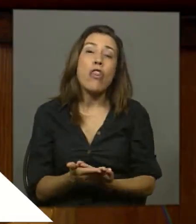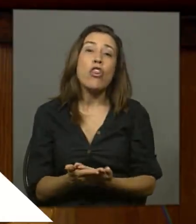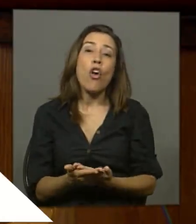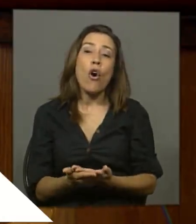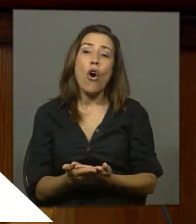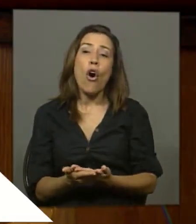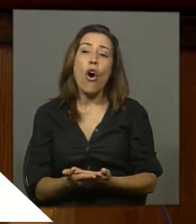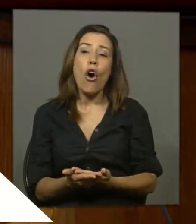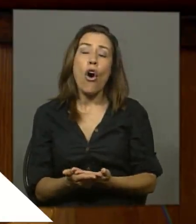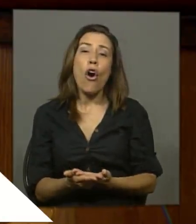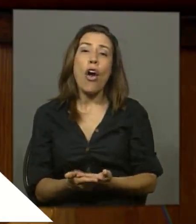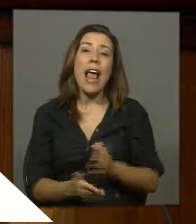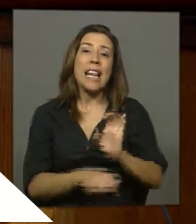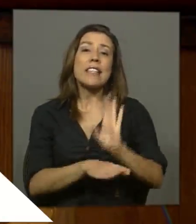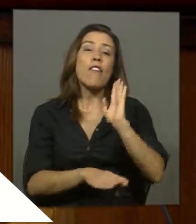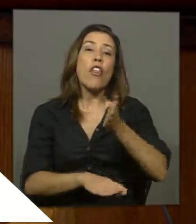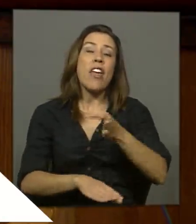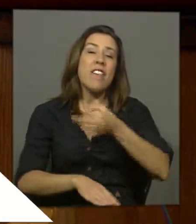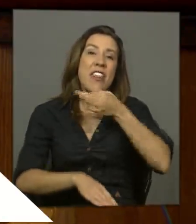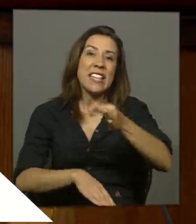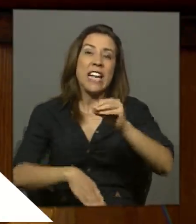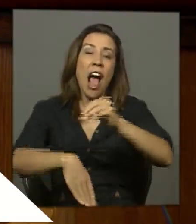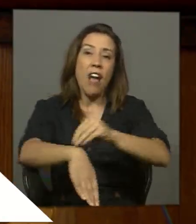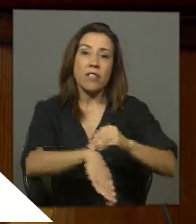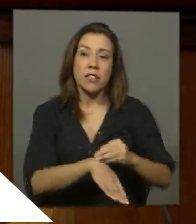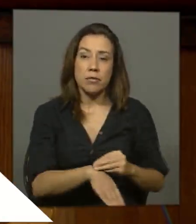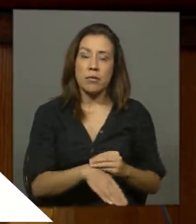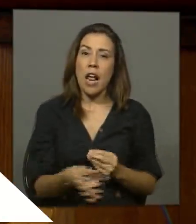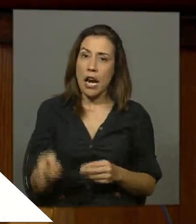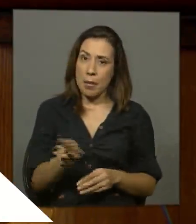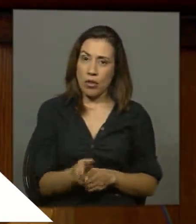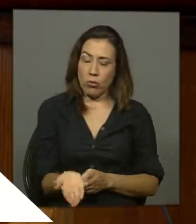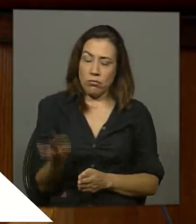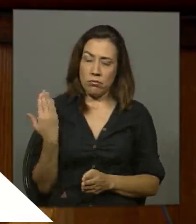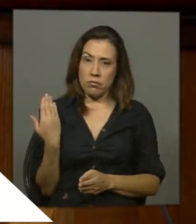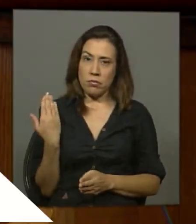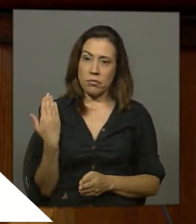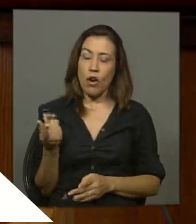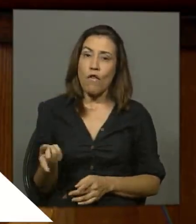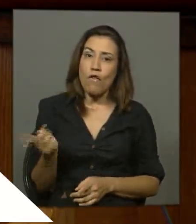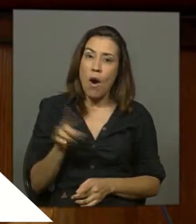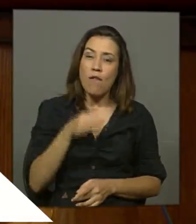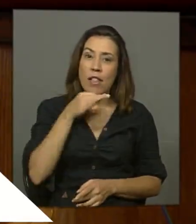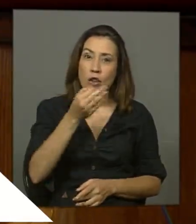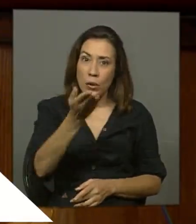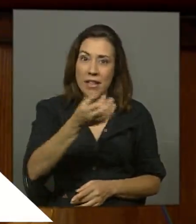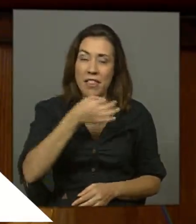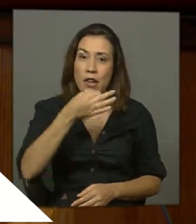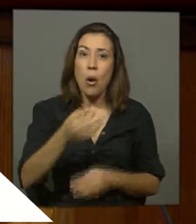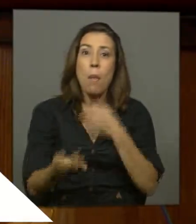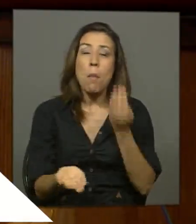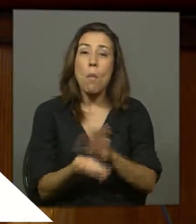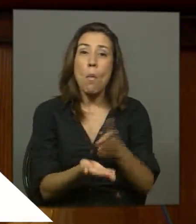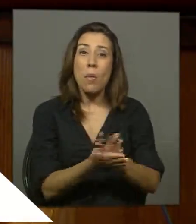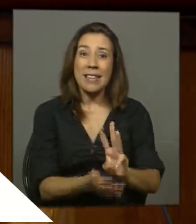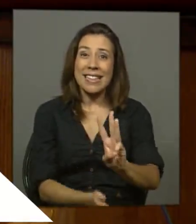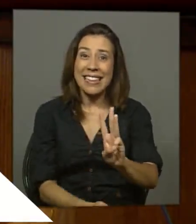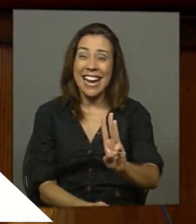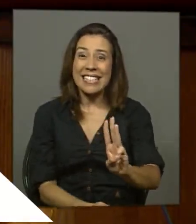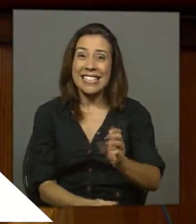este este estado debe decretarse vuelvo atrás y retomo lo que usted ha señalado la muerte de tres